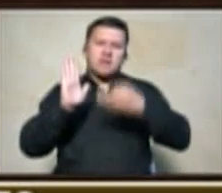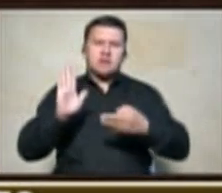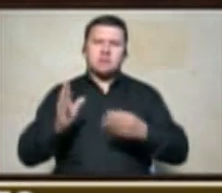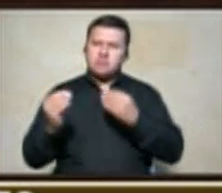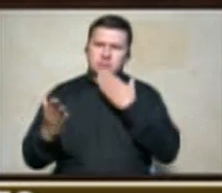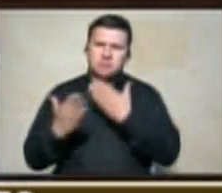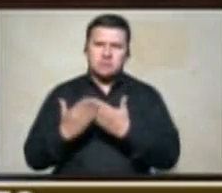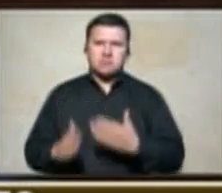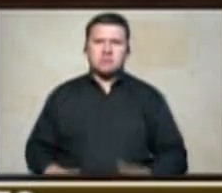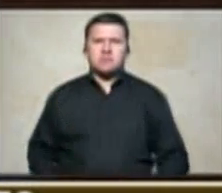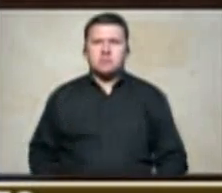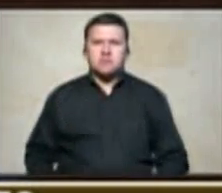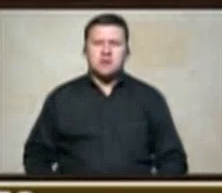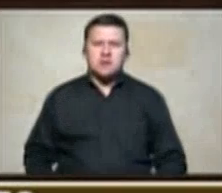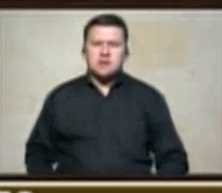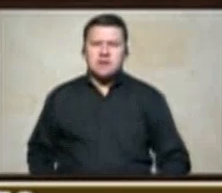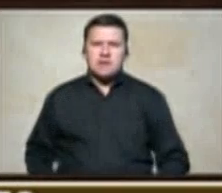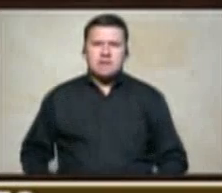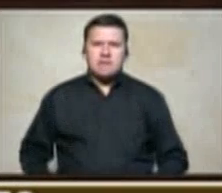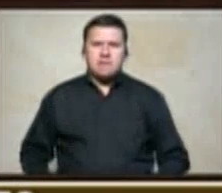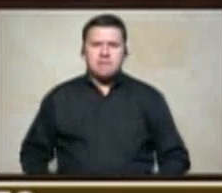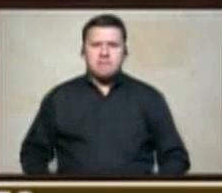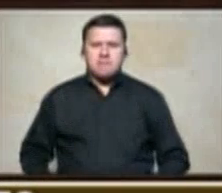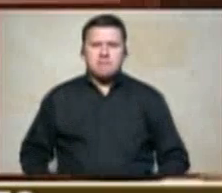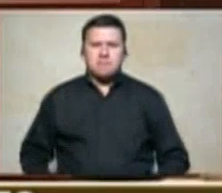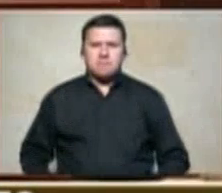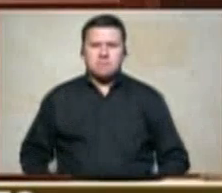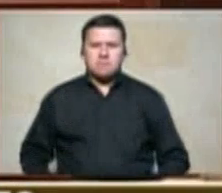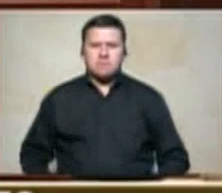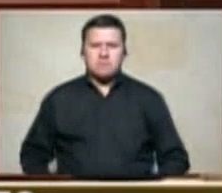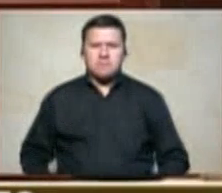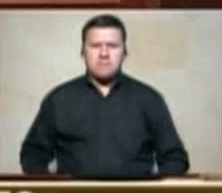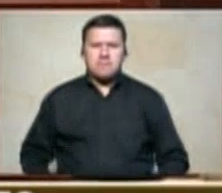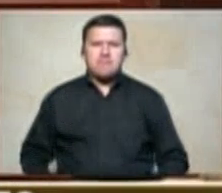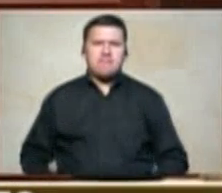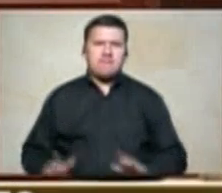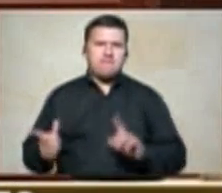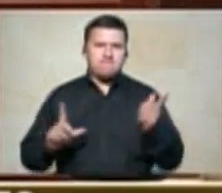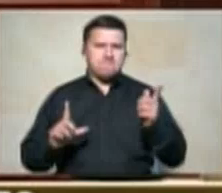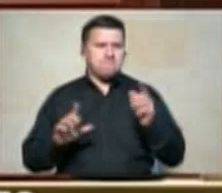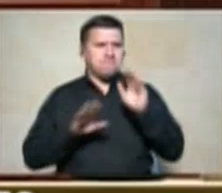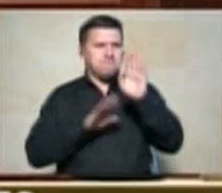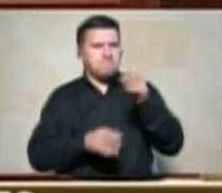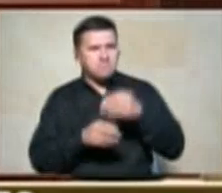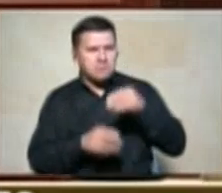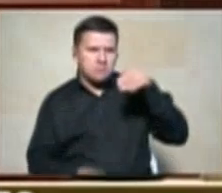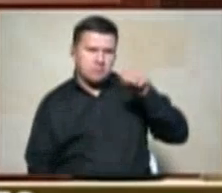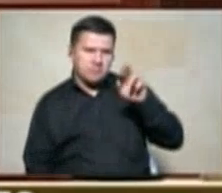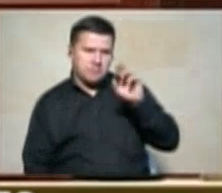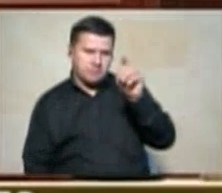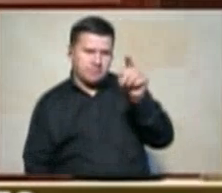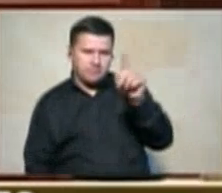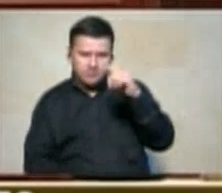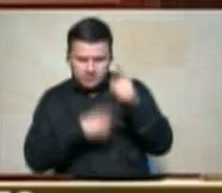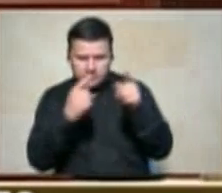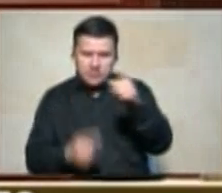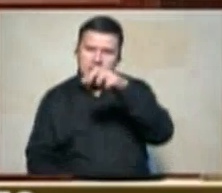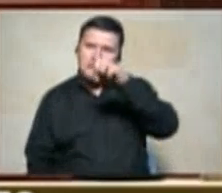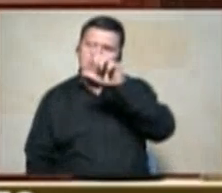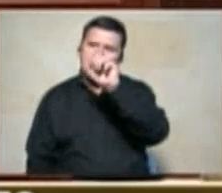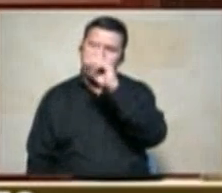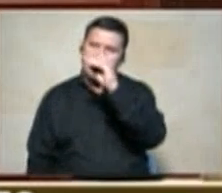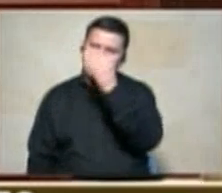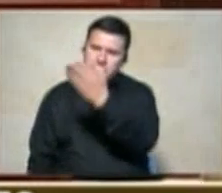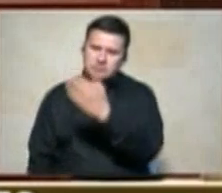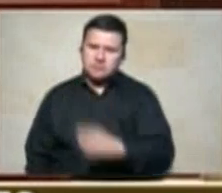Está inscrita la representante María Regina, luego el representante Prada, luego el representante, ya habíamos anunciado